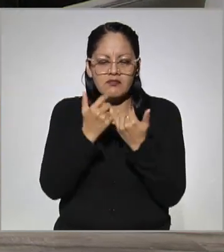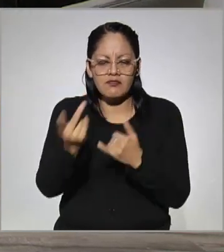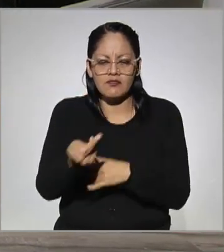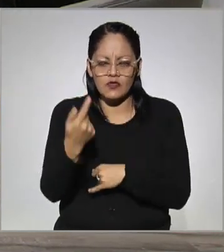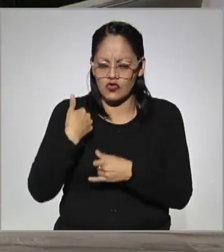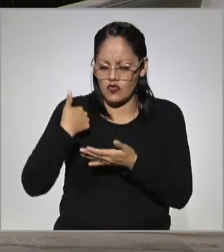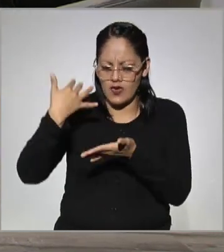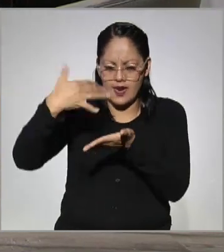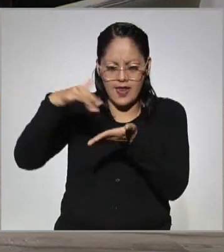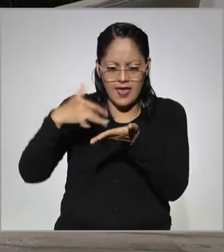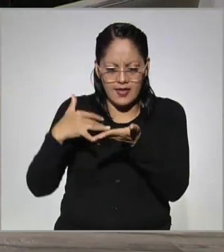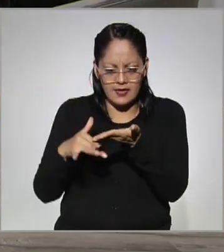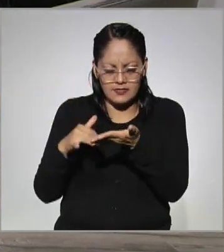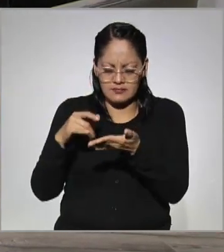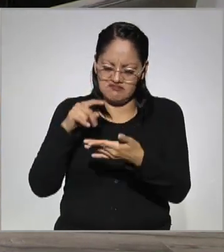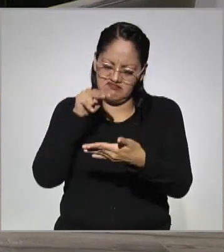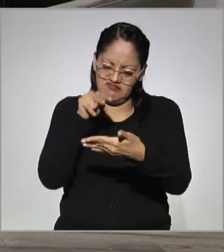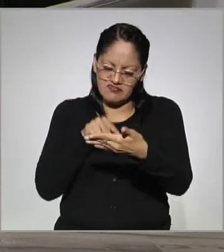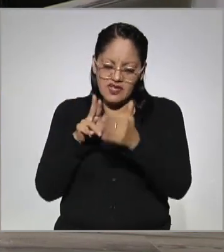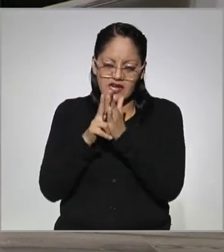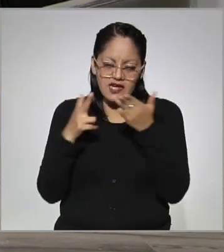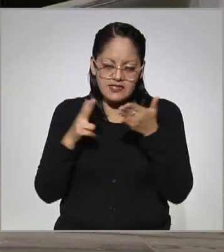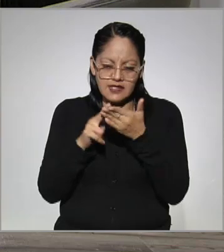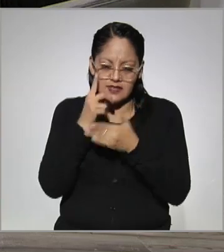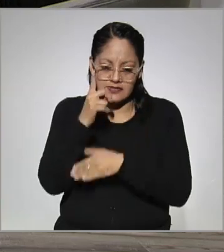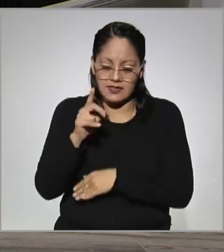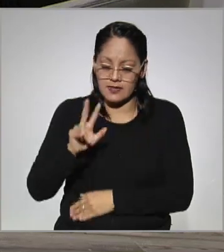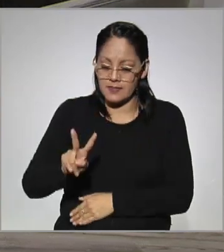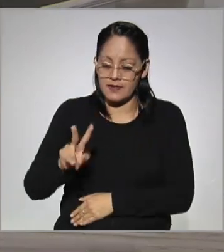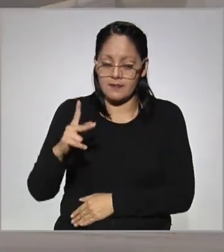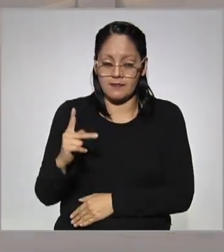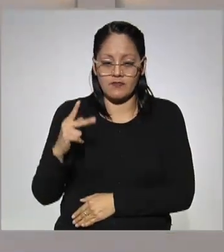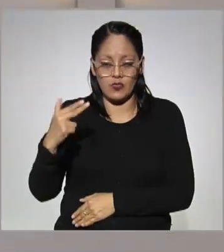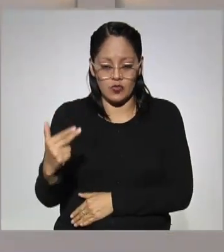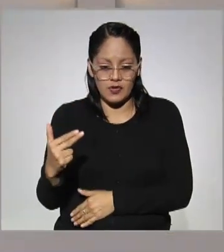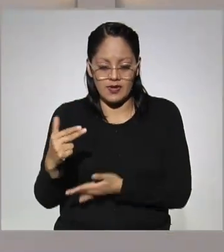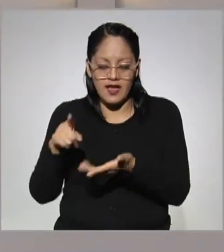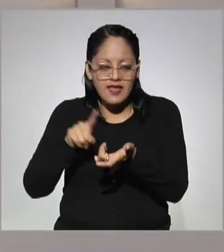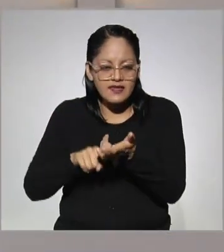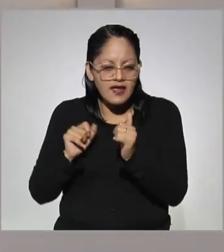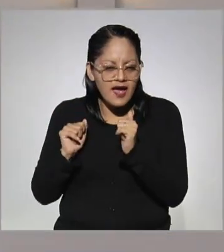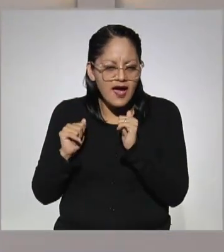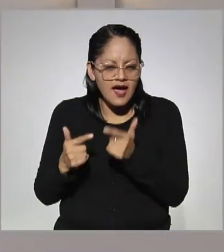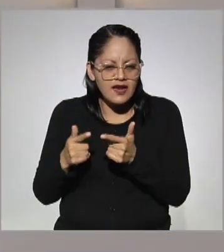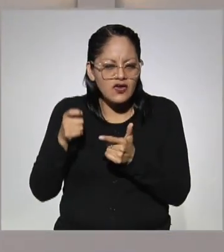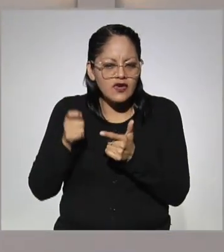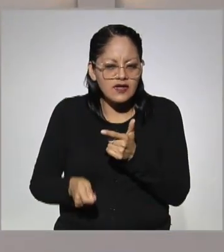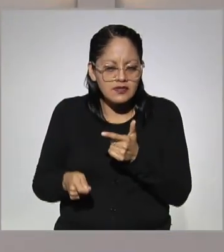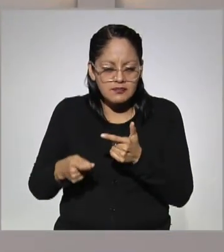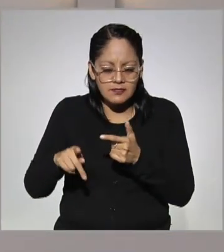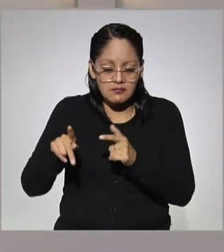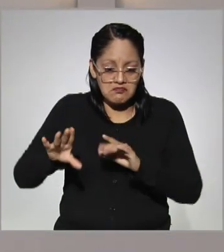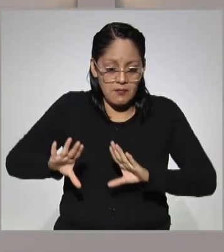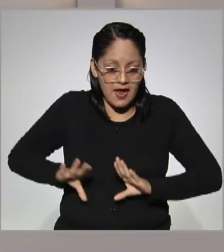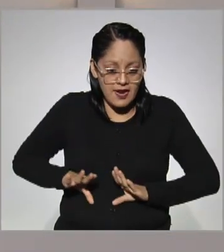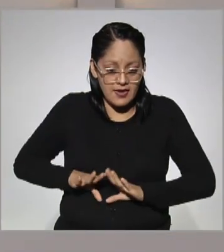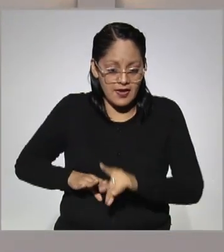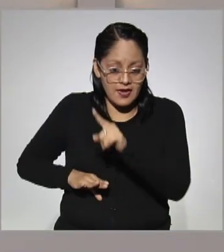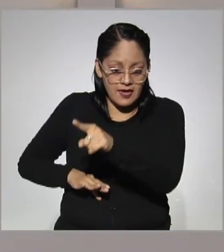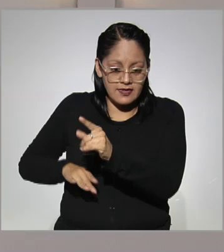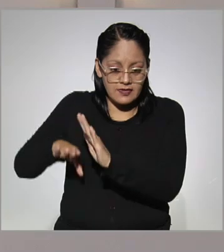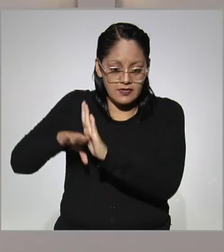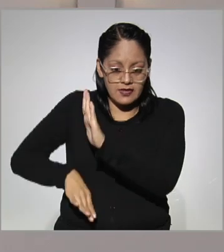en una revista médica que la incidencia en el BPH algo tiene que ver con que la pareja tenga